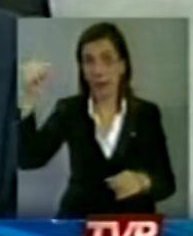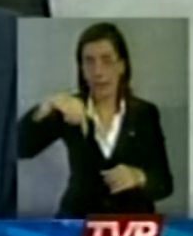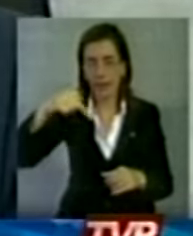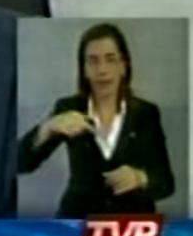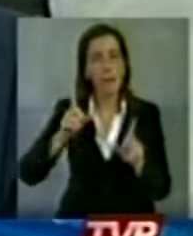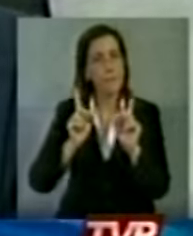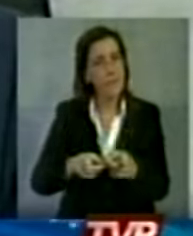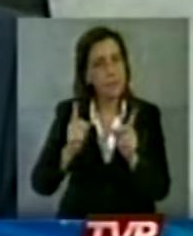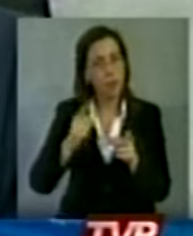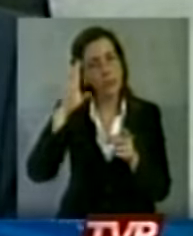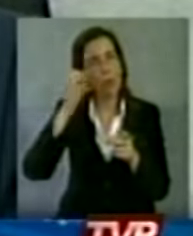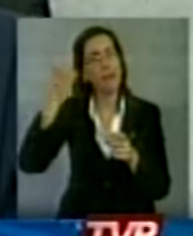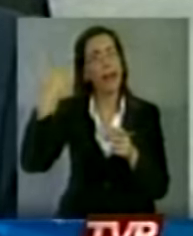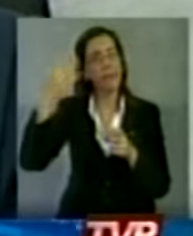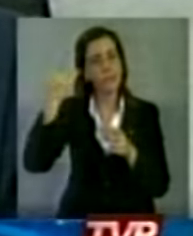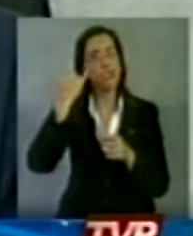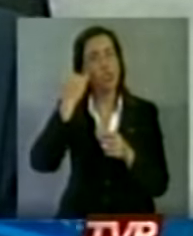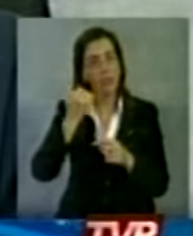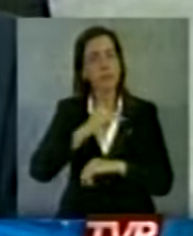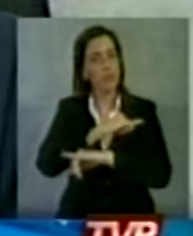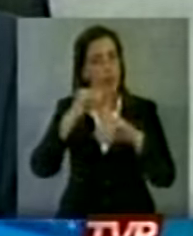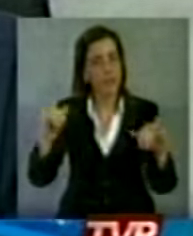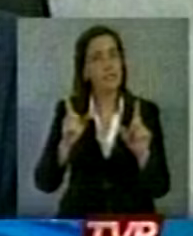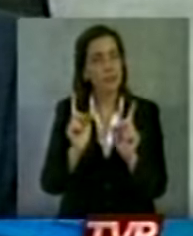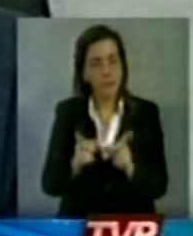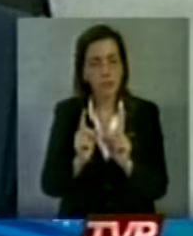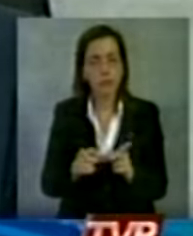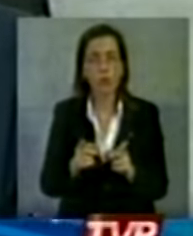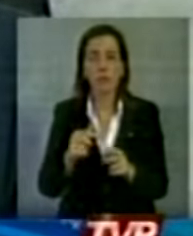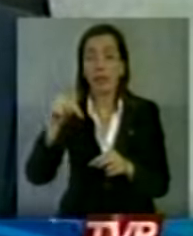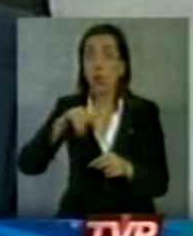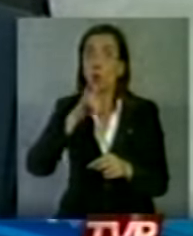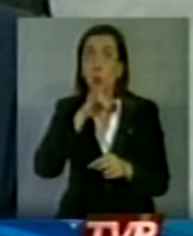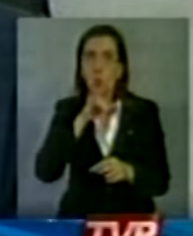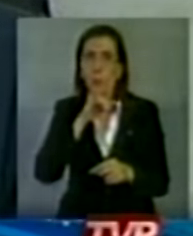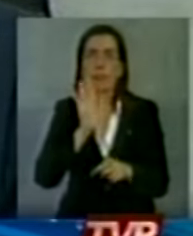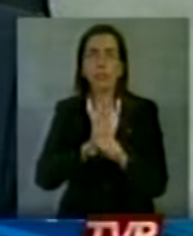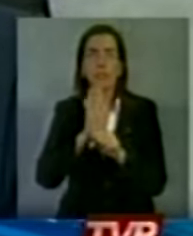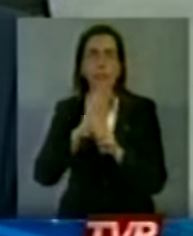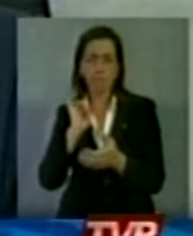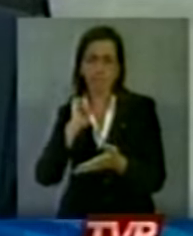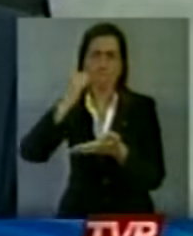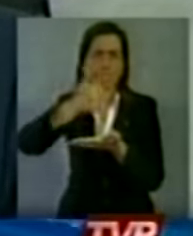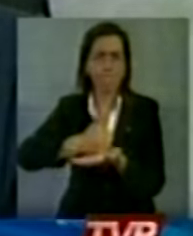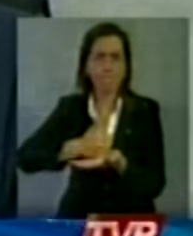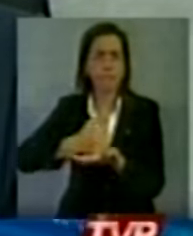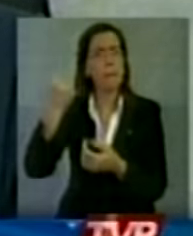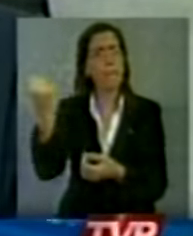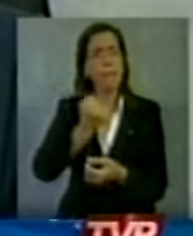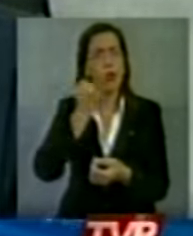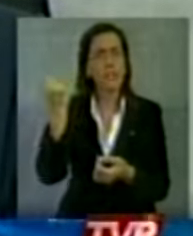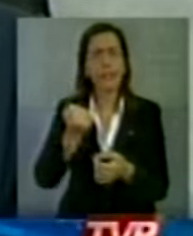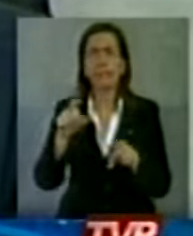lo que he manifestado en más de una ocasión: Tucumán se puede convertir en